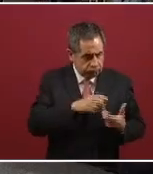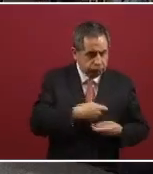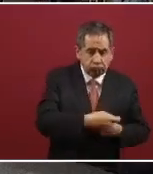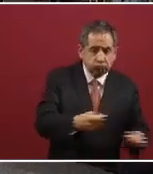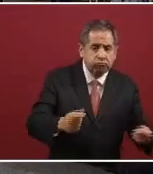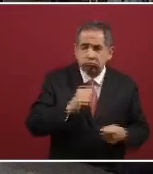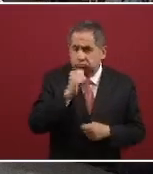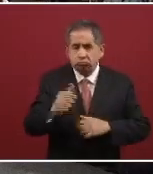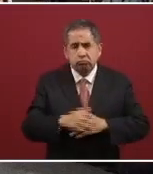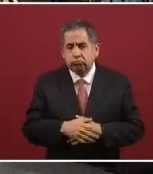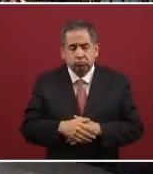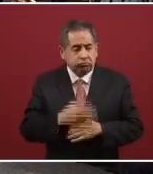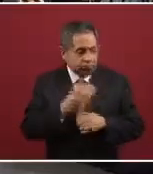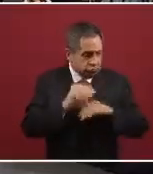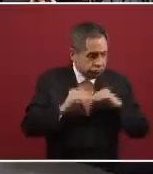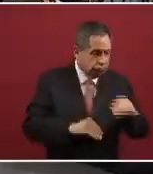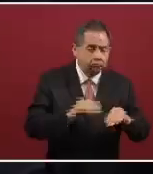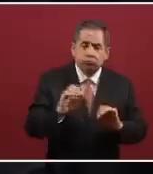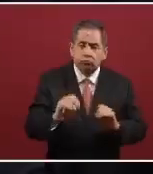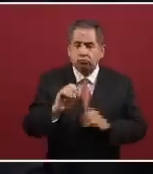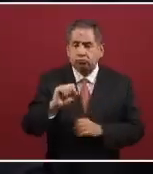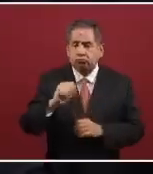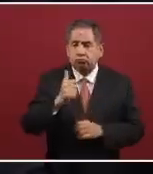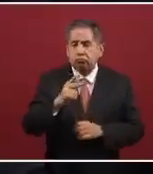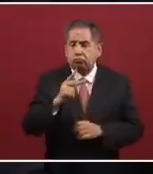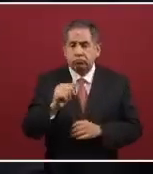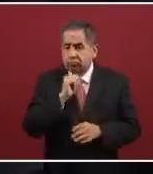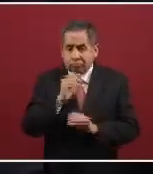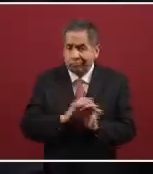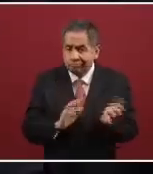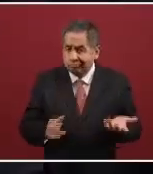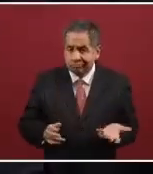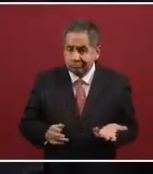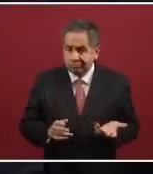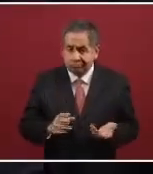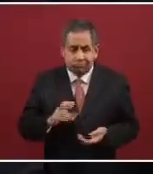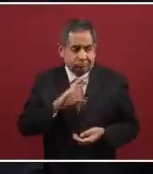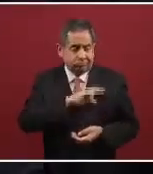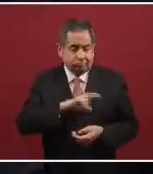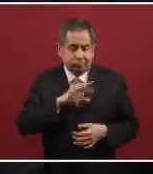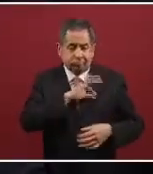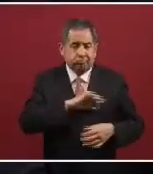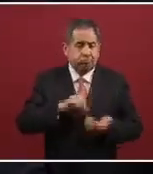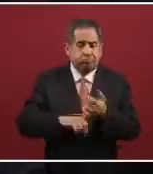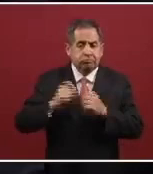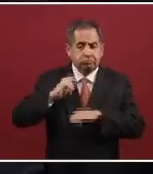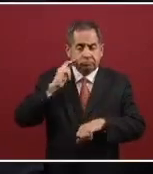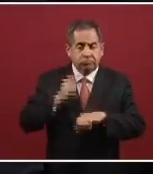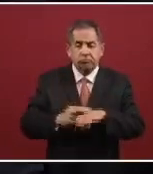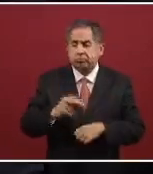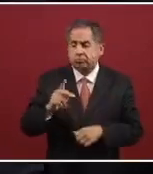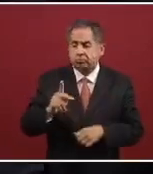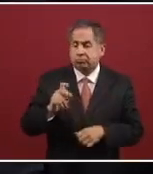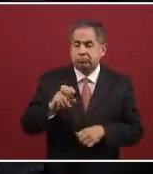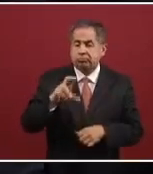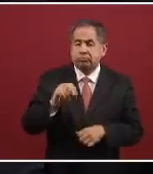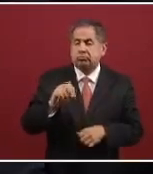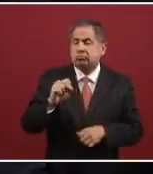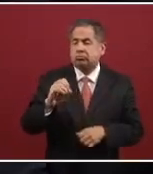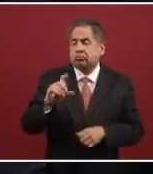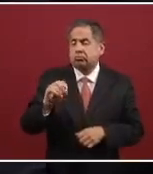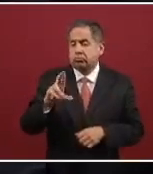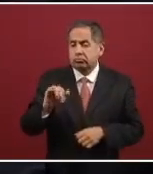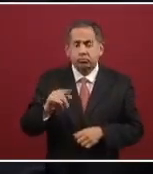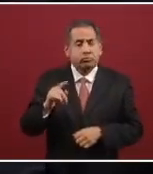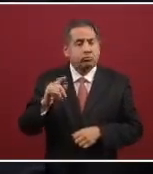del Centro Social ni de la Secretaría de Agricultura. El titular es Pedro Hernández Olorio, que